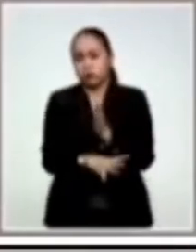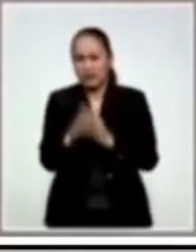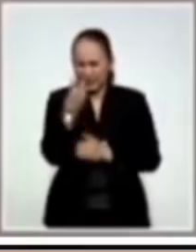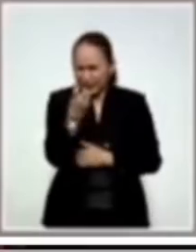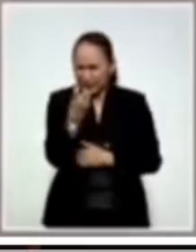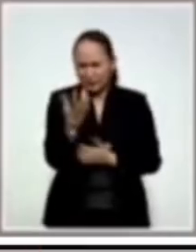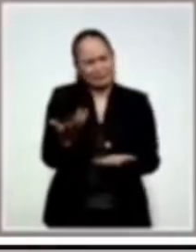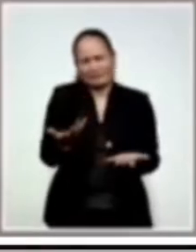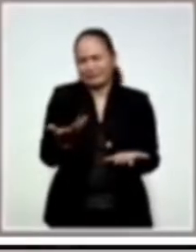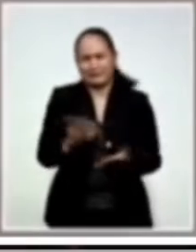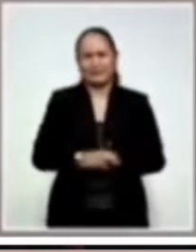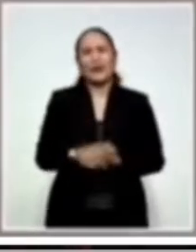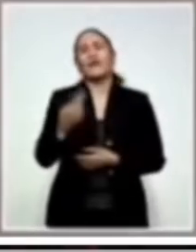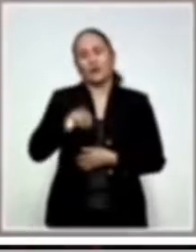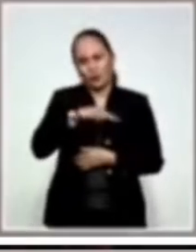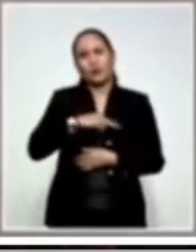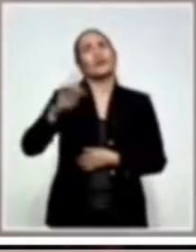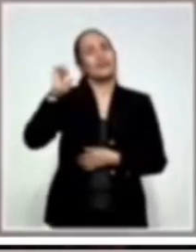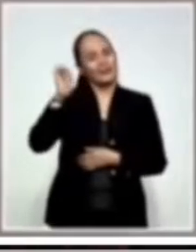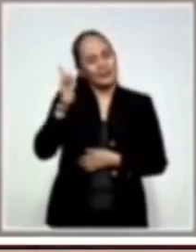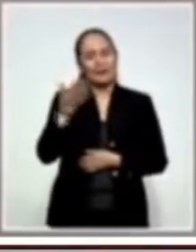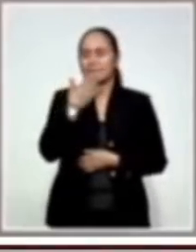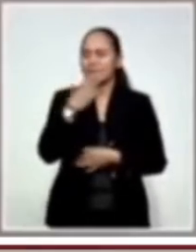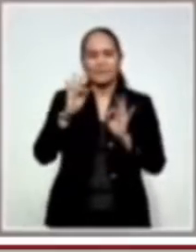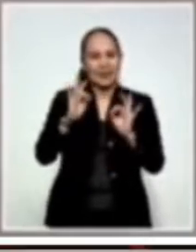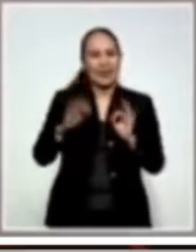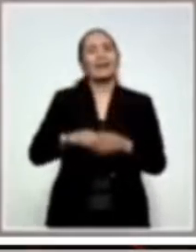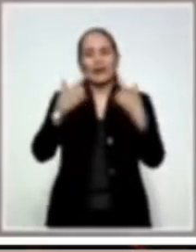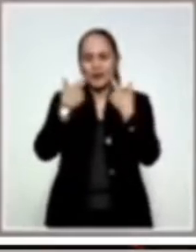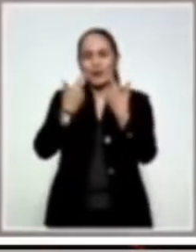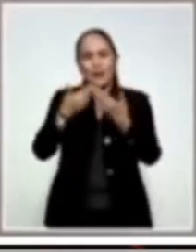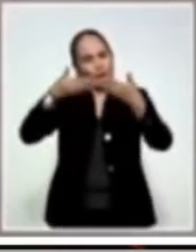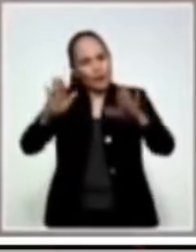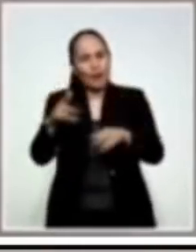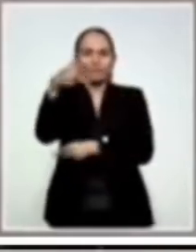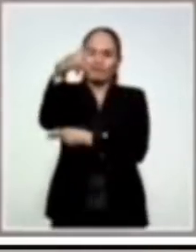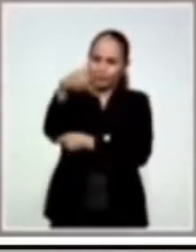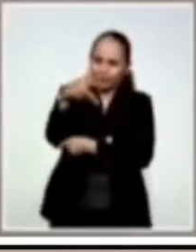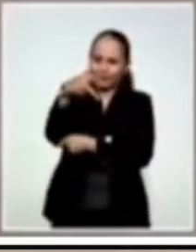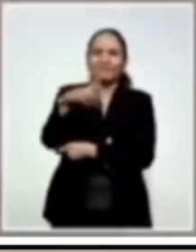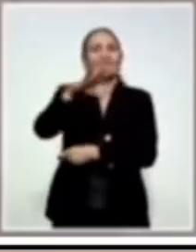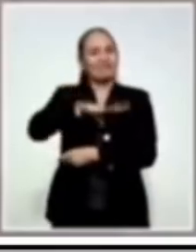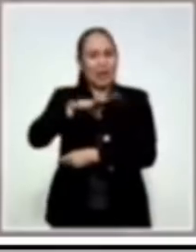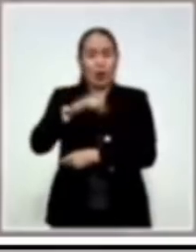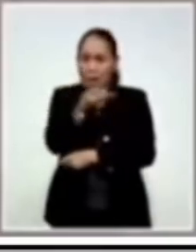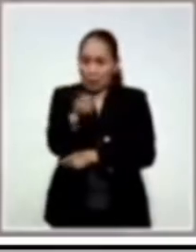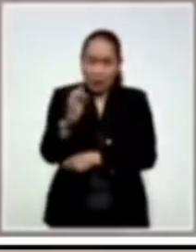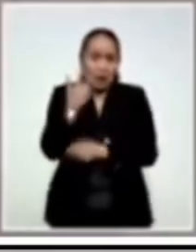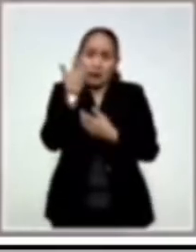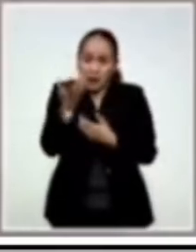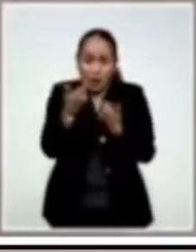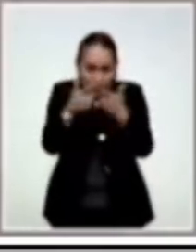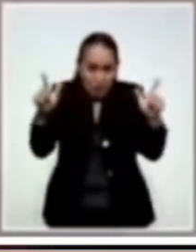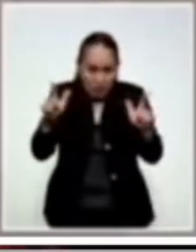Y afortunadamente sesionamos públicamente y ahí está la grabación para cualquiera que la quiera ver. Y eso